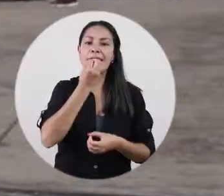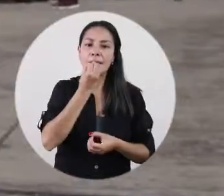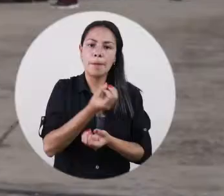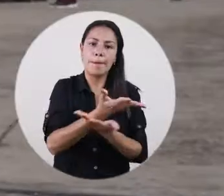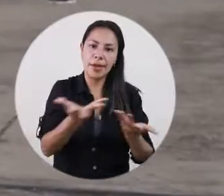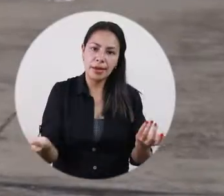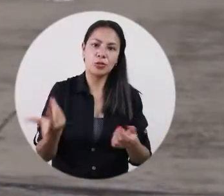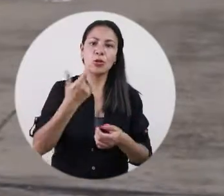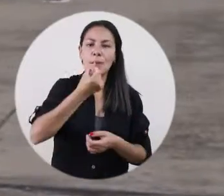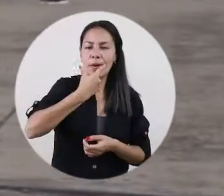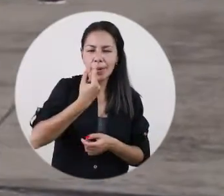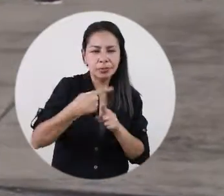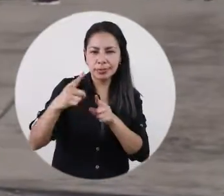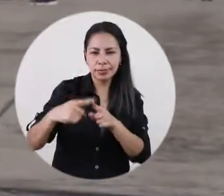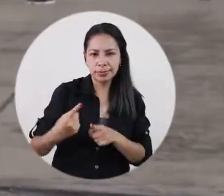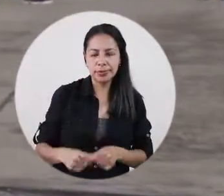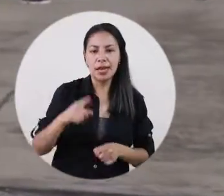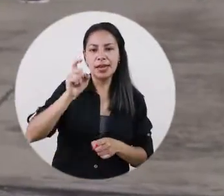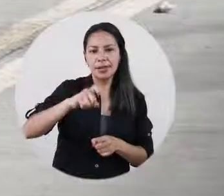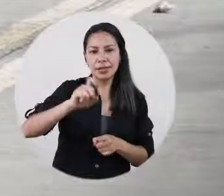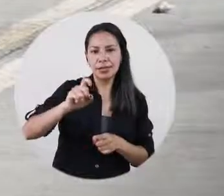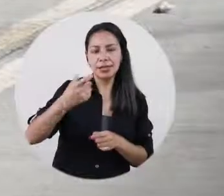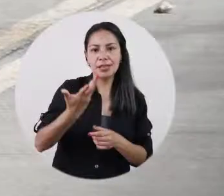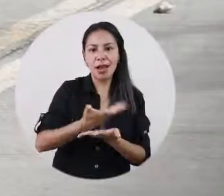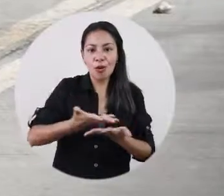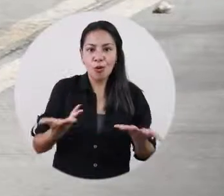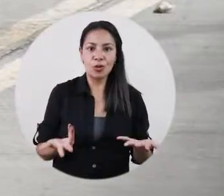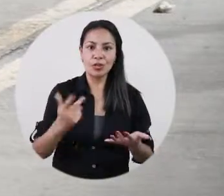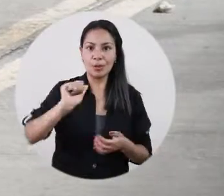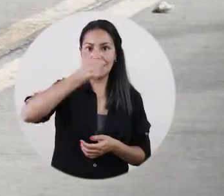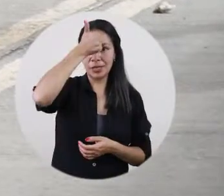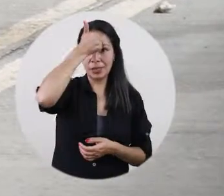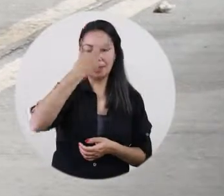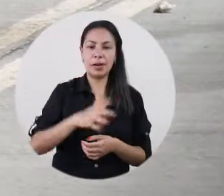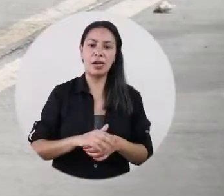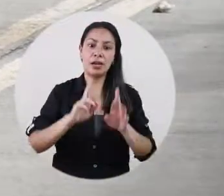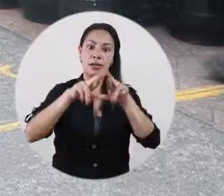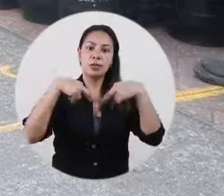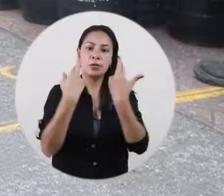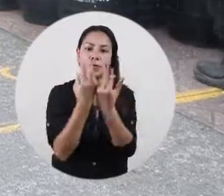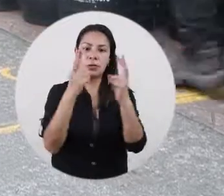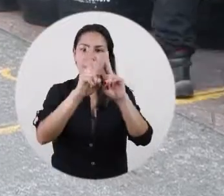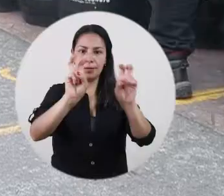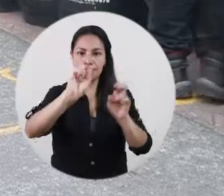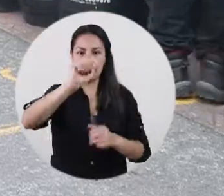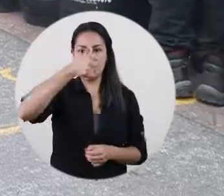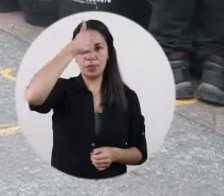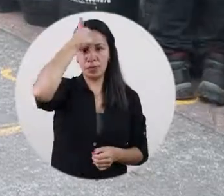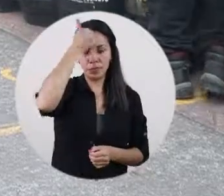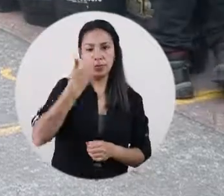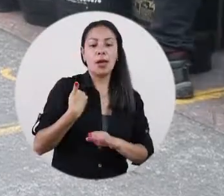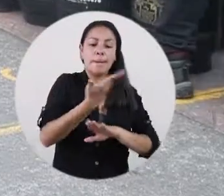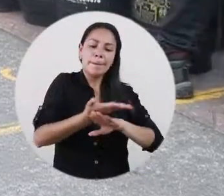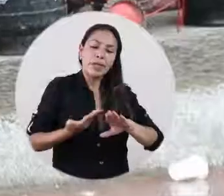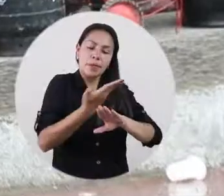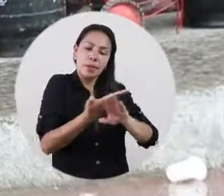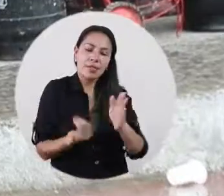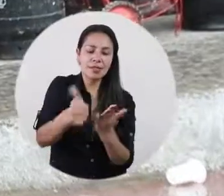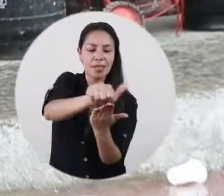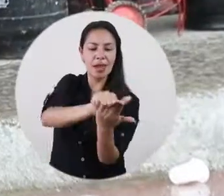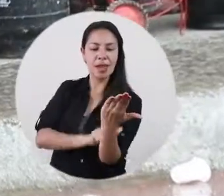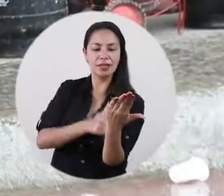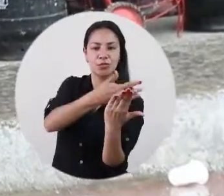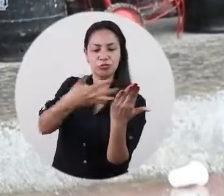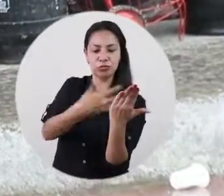de combustibles alimentos medicinas y otros insumos de primera necesidad fueron los temas principales de la reunión las